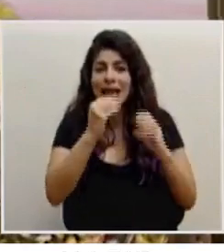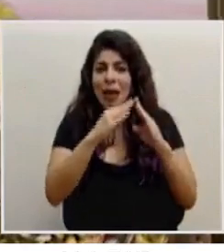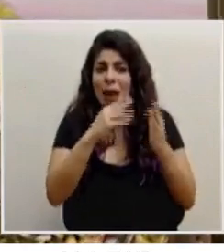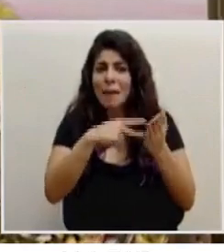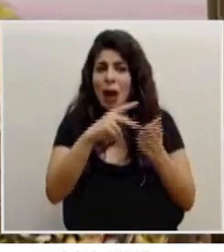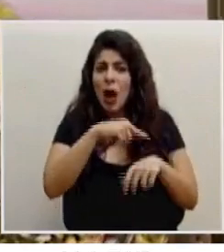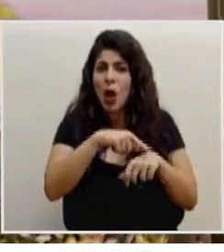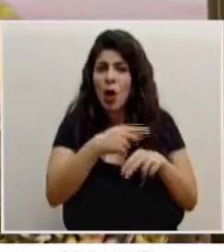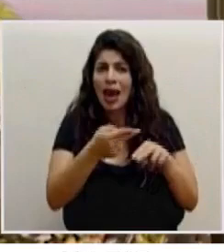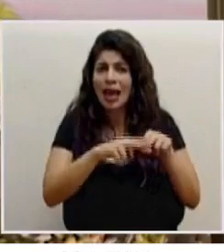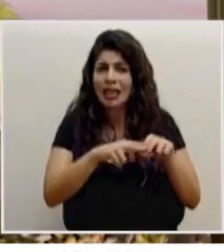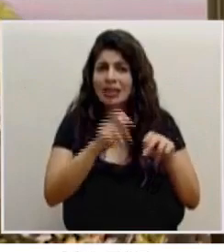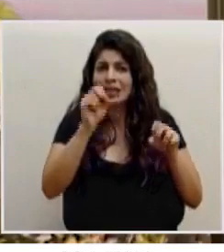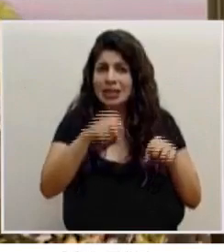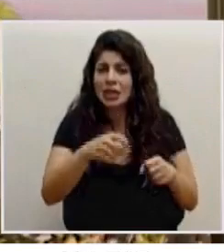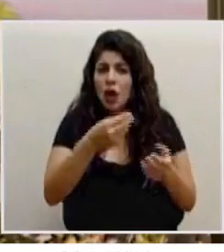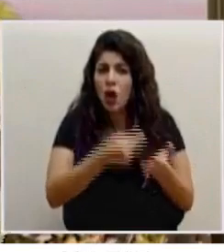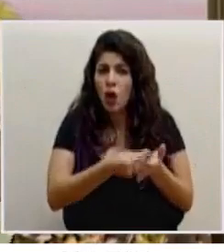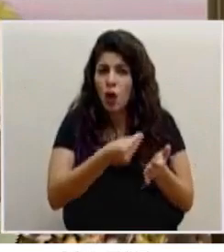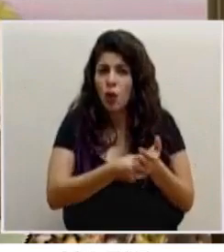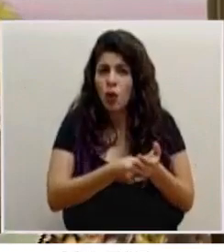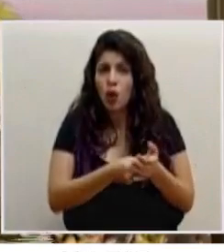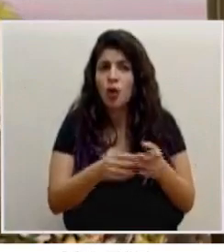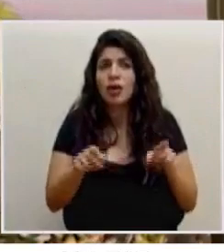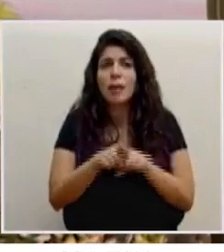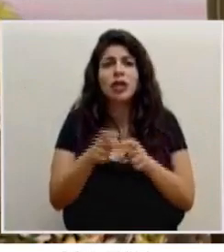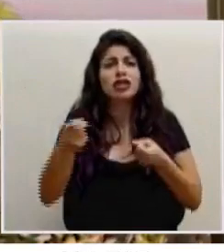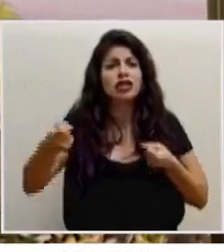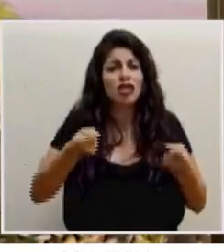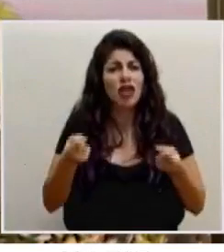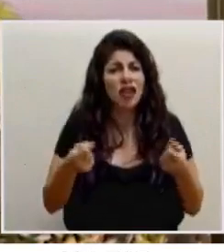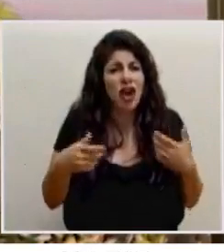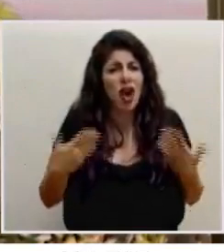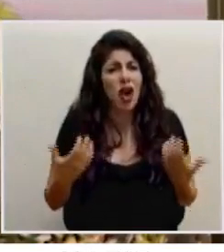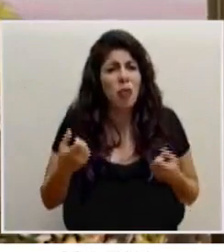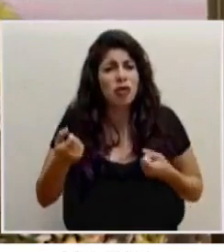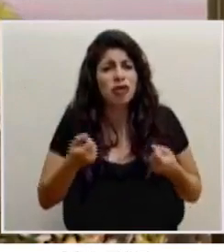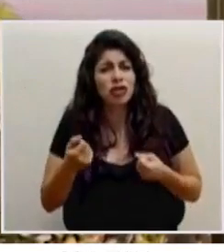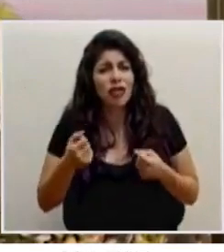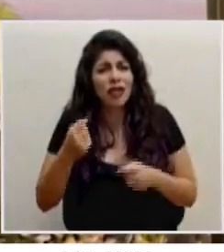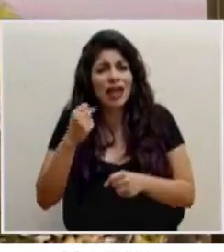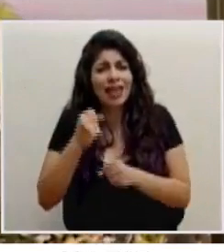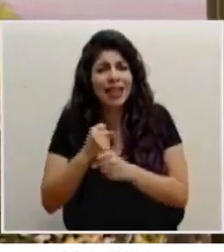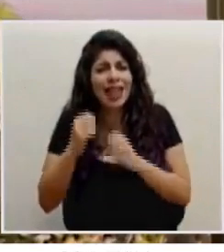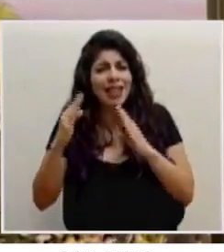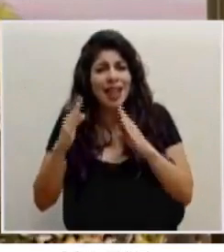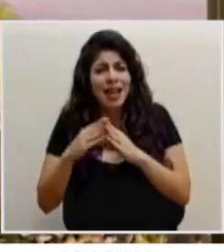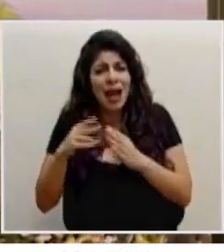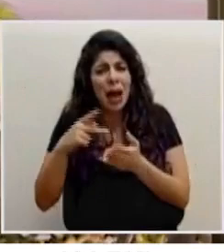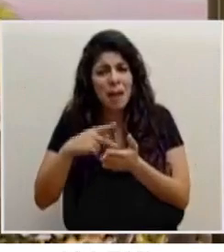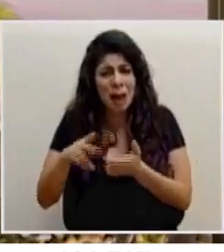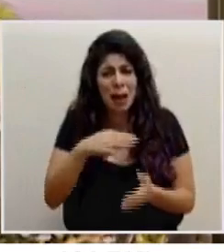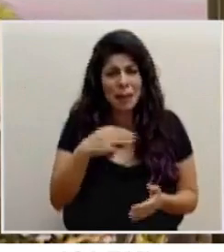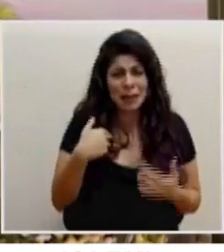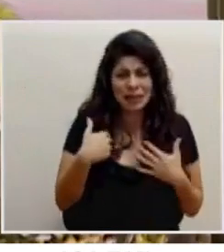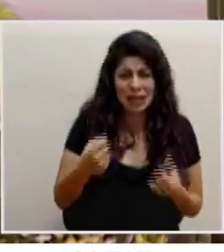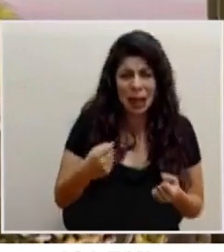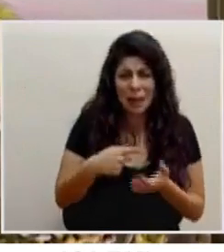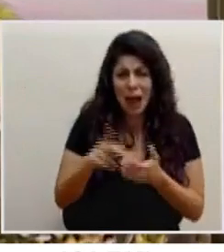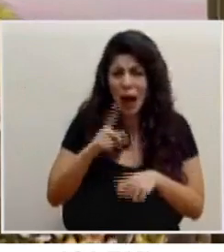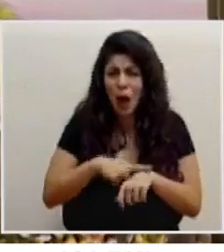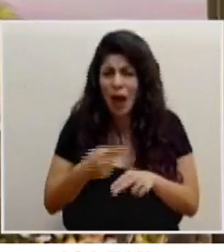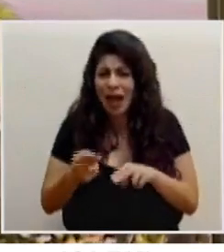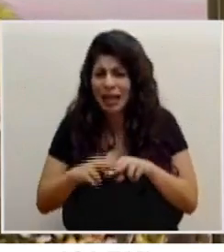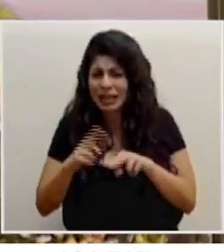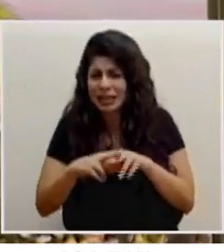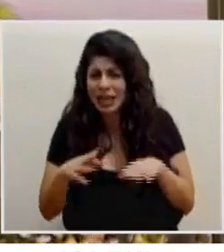y que las cobraron, incluso choferes, no sé cómo un chofer que hace teletrabajo y se le pagan en el Ministerio de Salud horas extra. Entonces quería